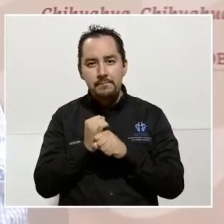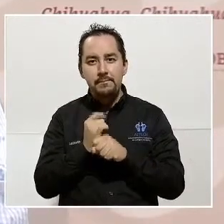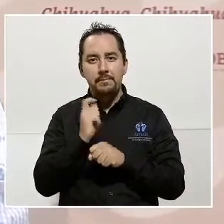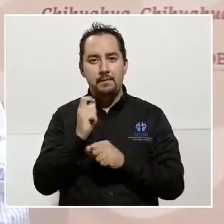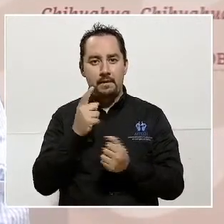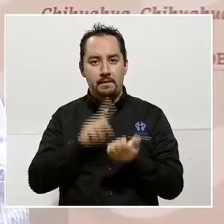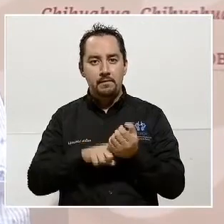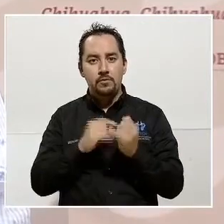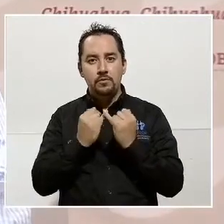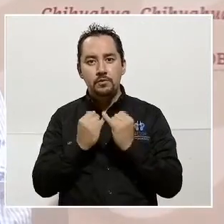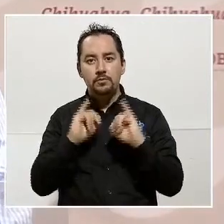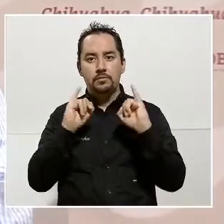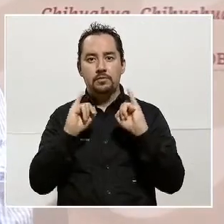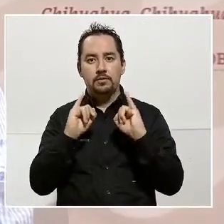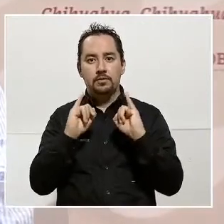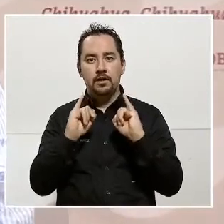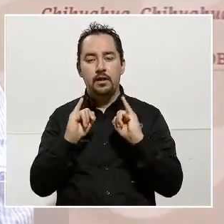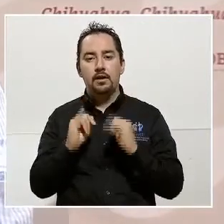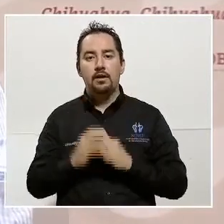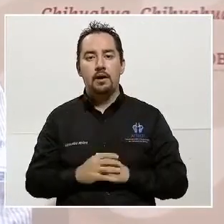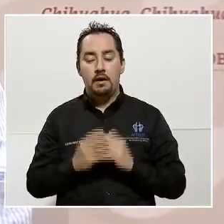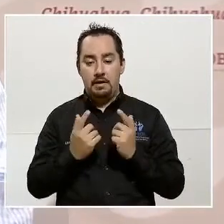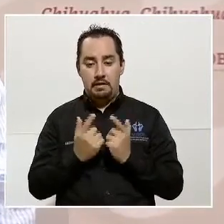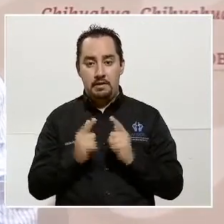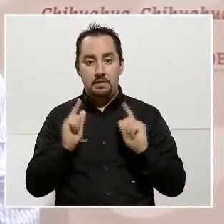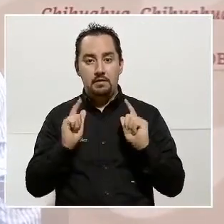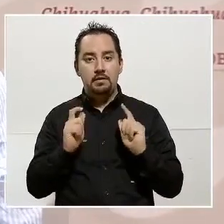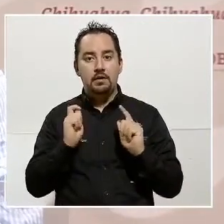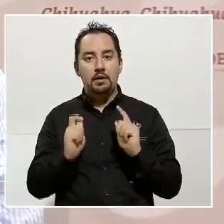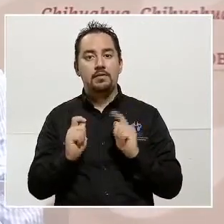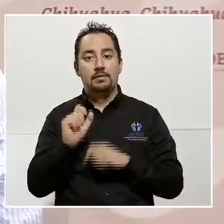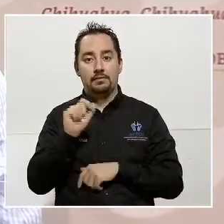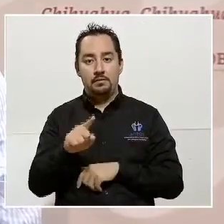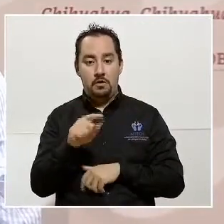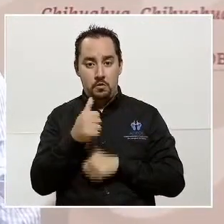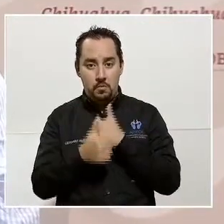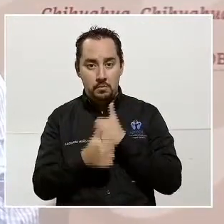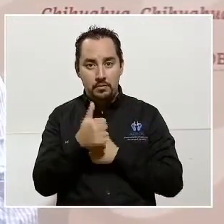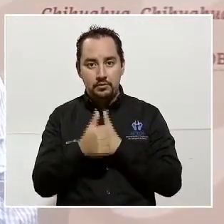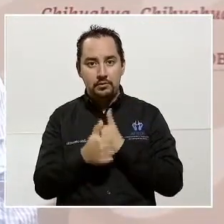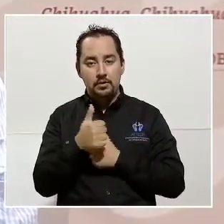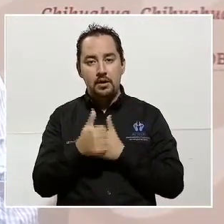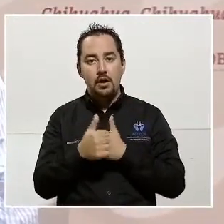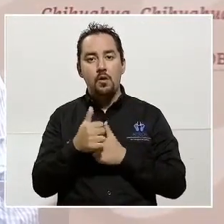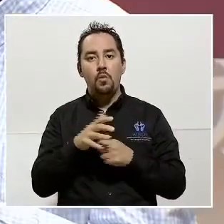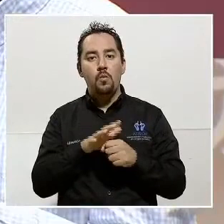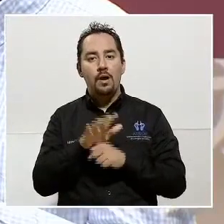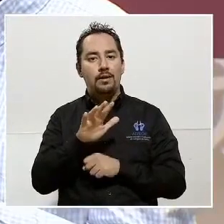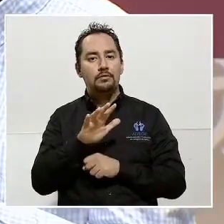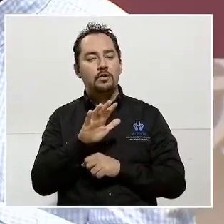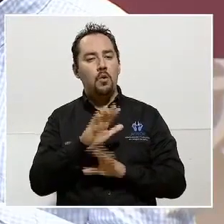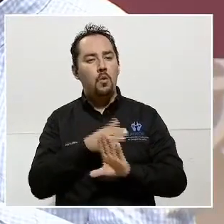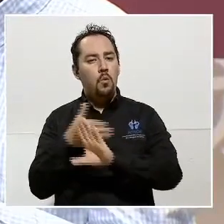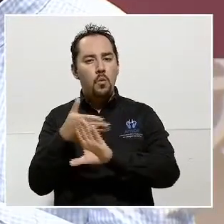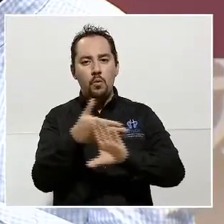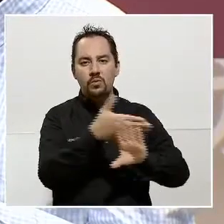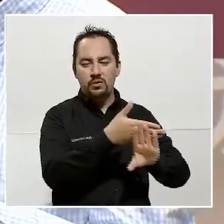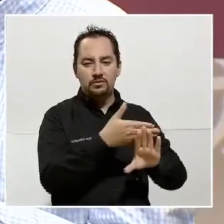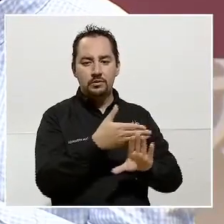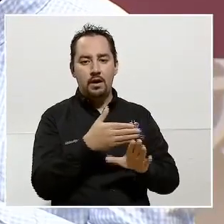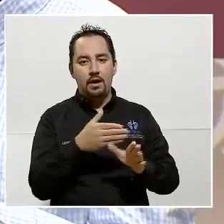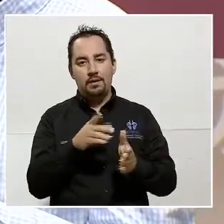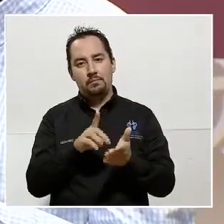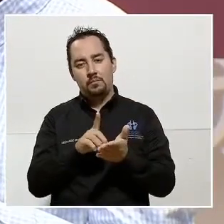independencia, imparcialidad y competencia las violaciones graves a derechos humanos